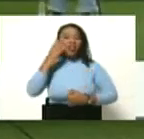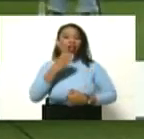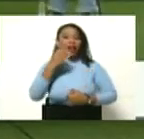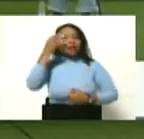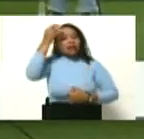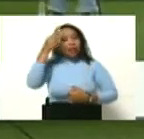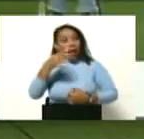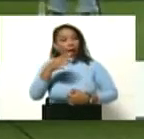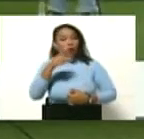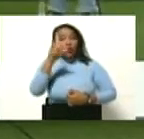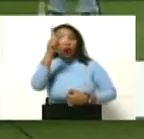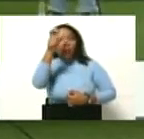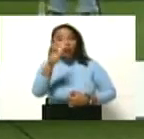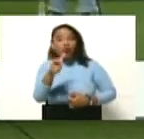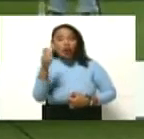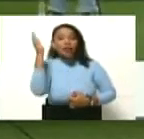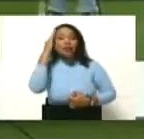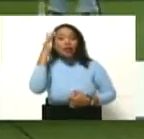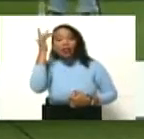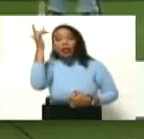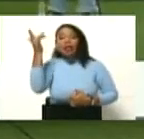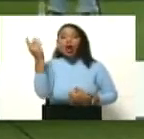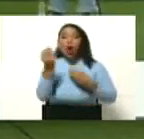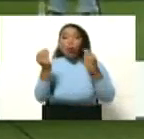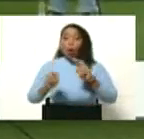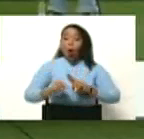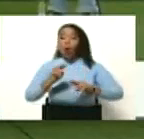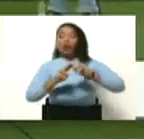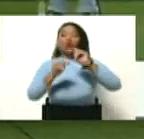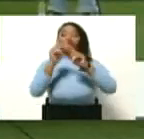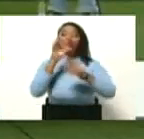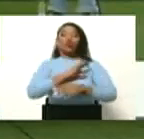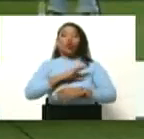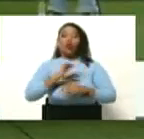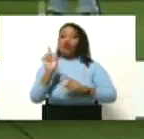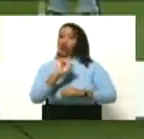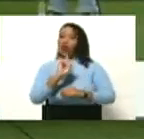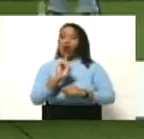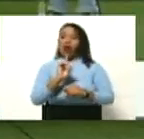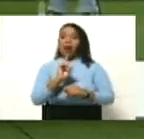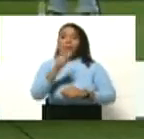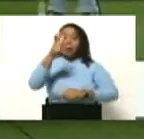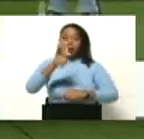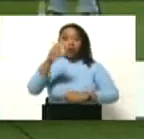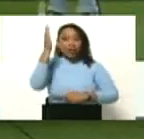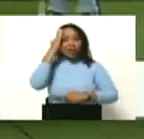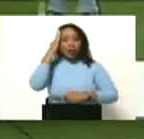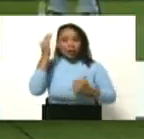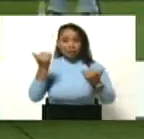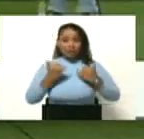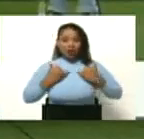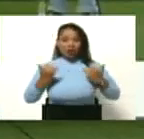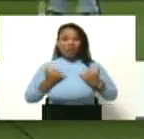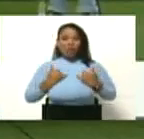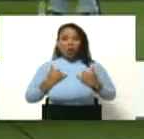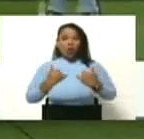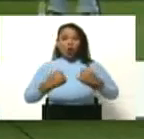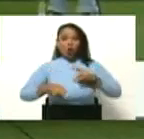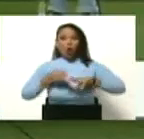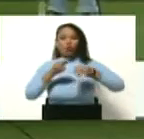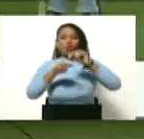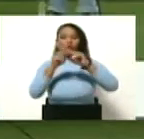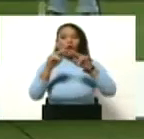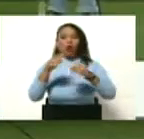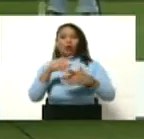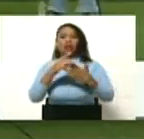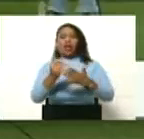alguien sabía cómo se construía el socialismo. El socialismo tenemos que construirlo nosotros. Somos nosotros. Y vamos a chocar una y